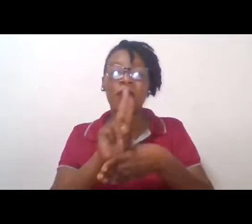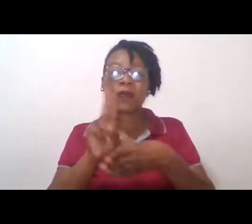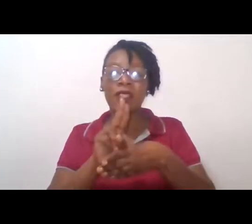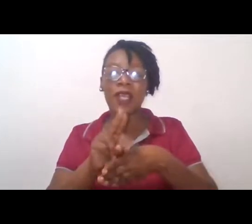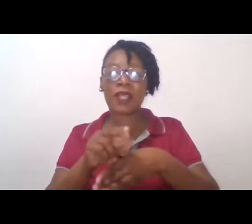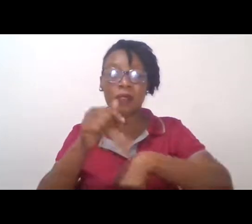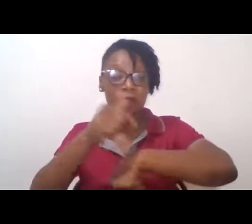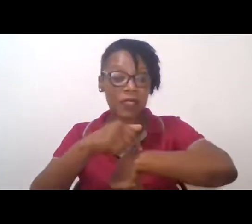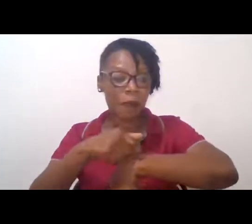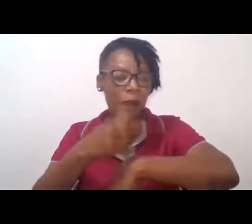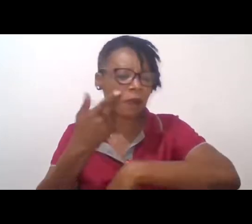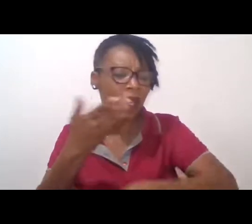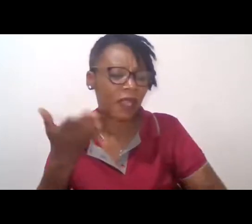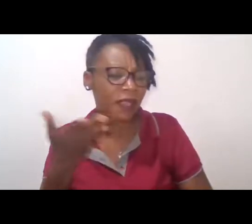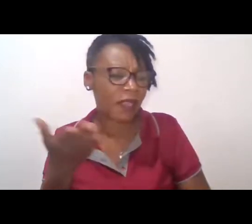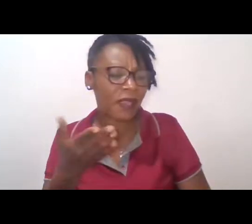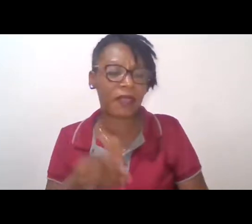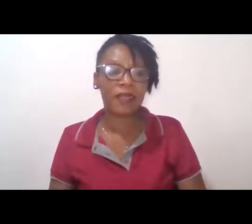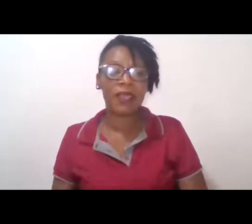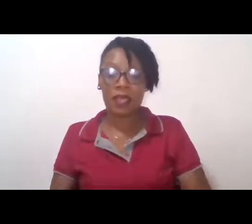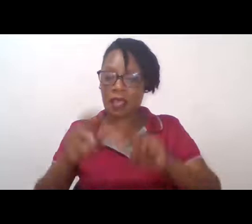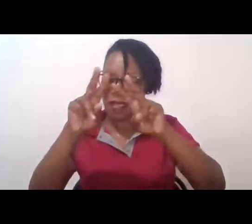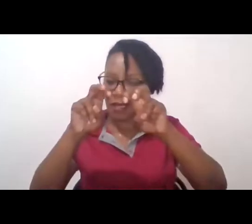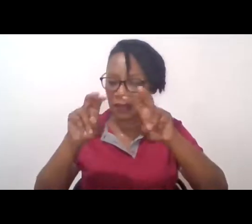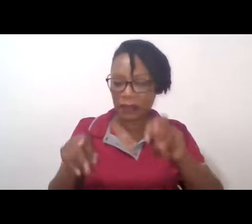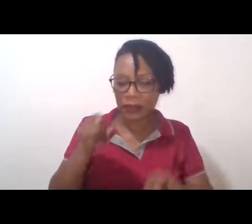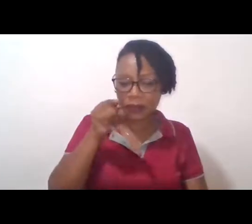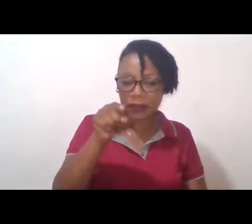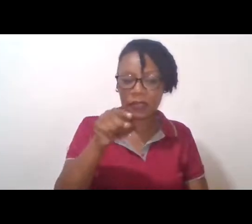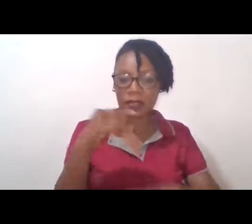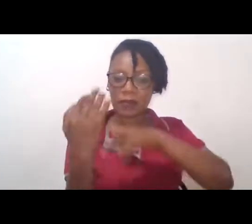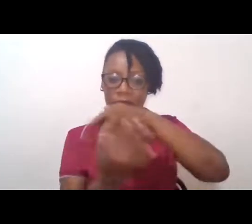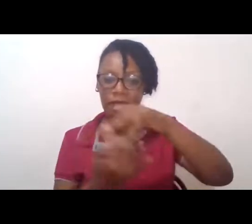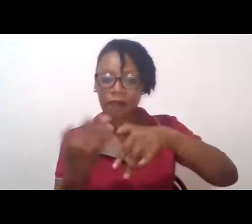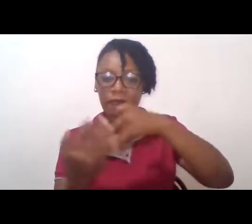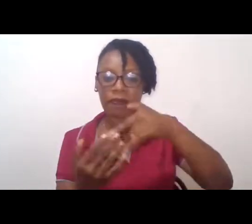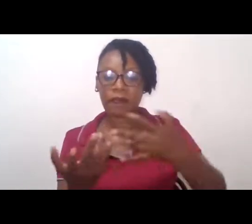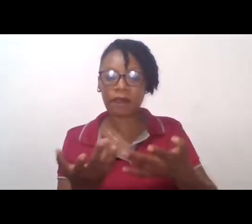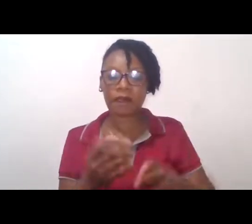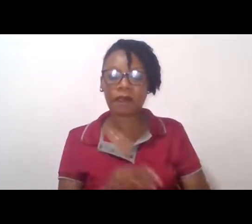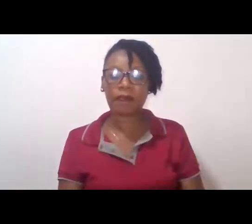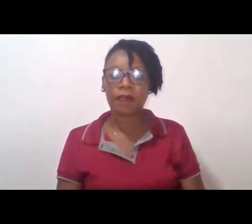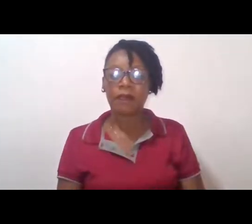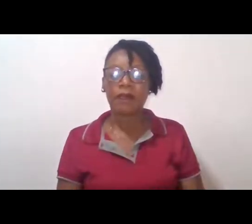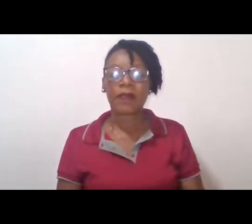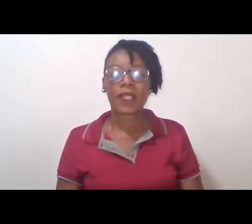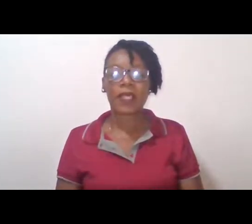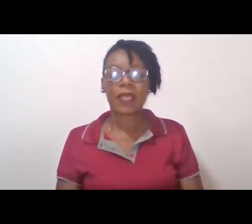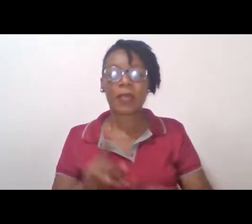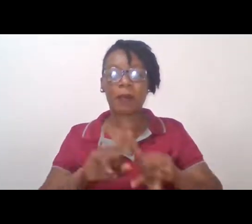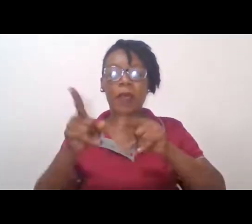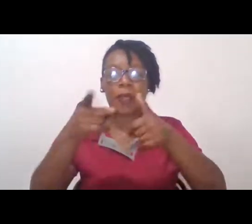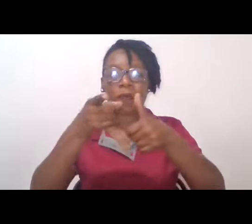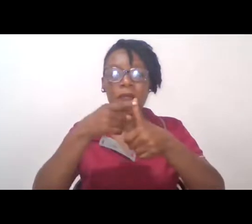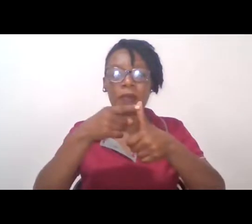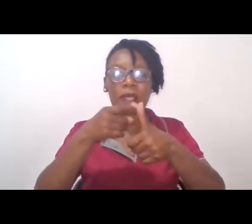como para poder generar un análisis en ella y para usted poder interactuar y un poco las reacciones. Pero lo primero que